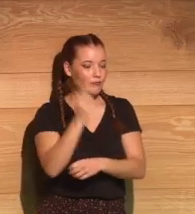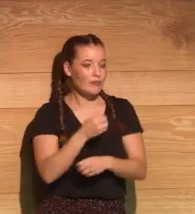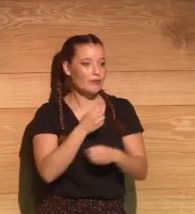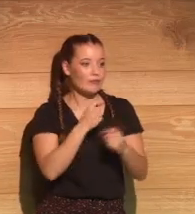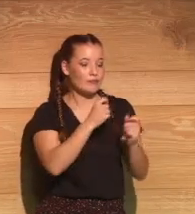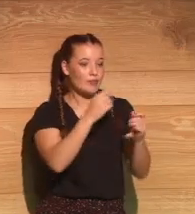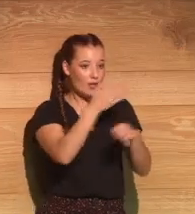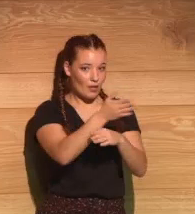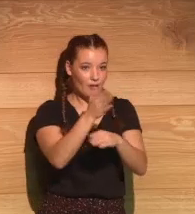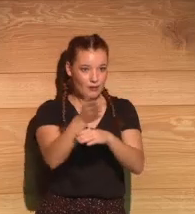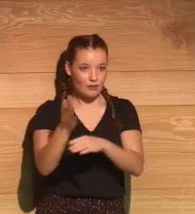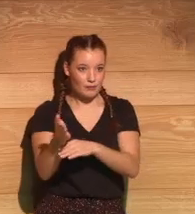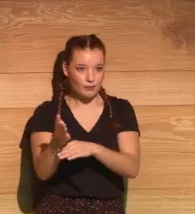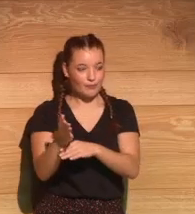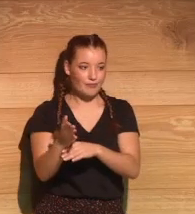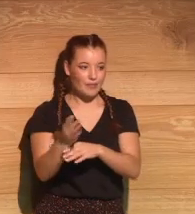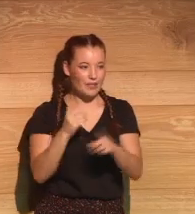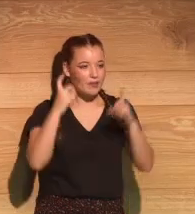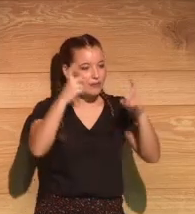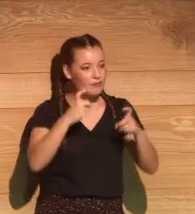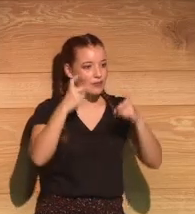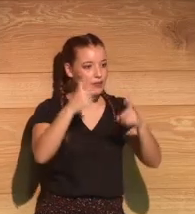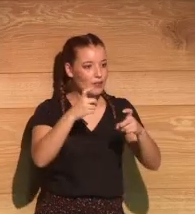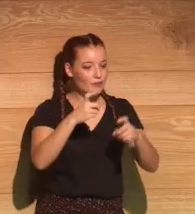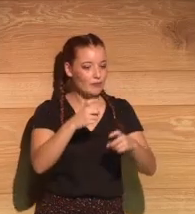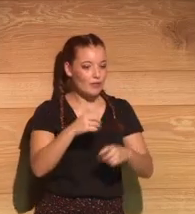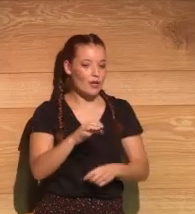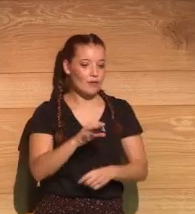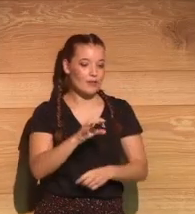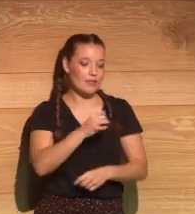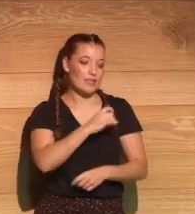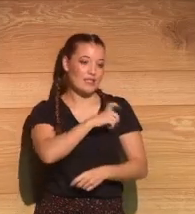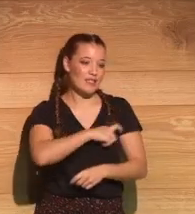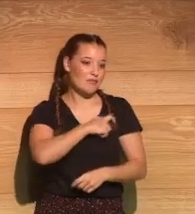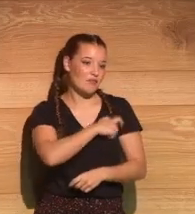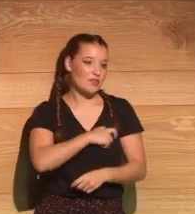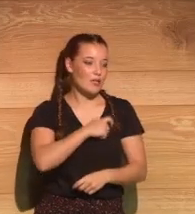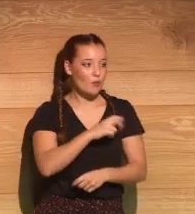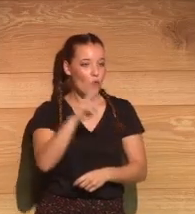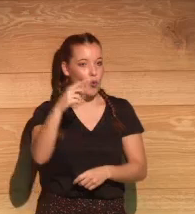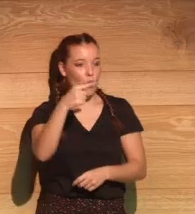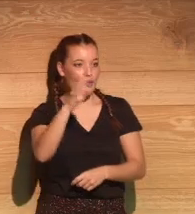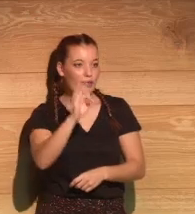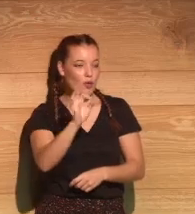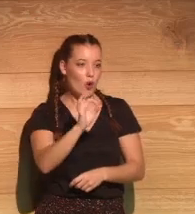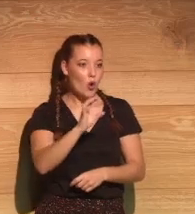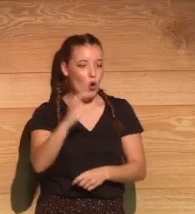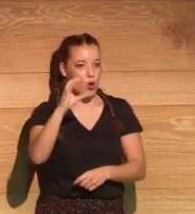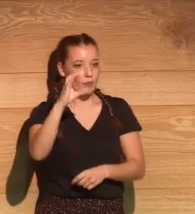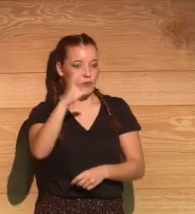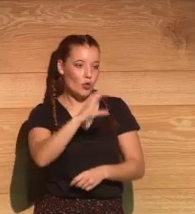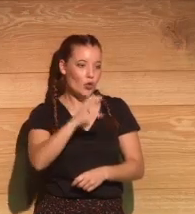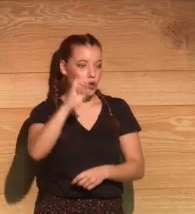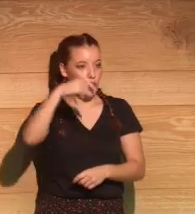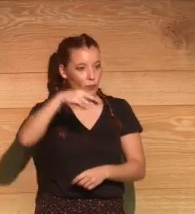para intentar, en fin, crear un nuevo sindicalismo en el que no estaba contemplado por UGT y comisiones, y hacíamos el payaso.